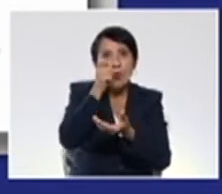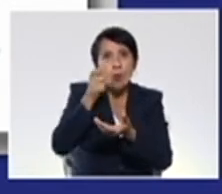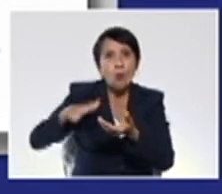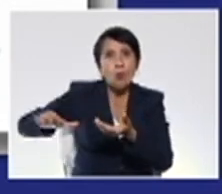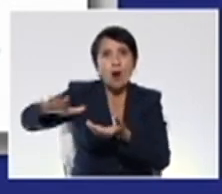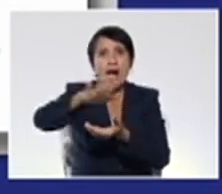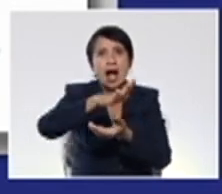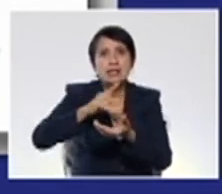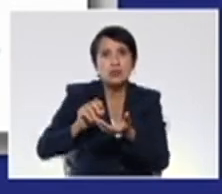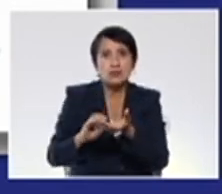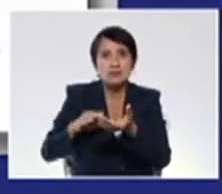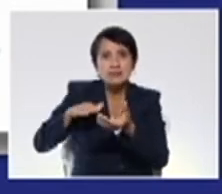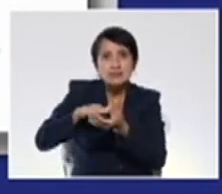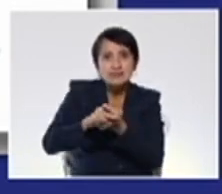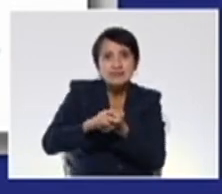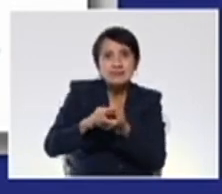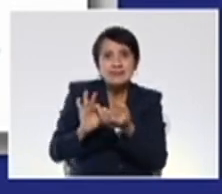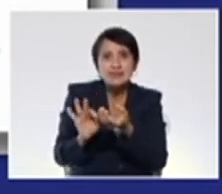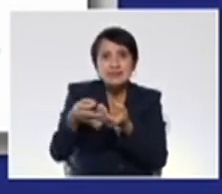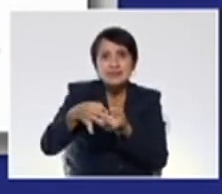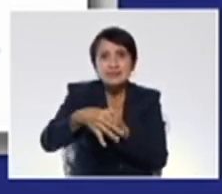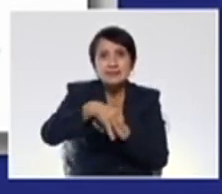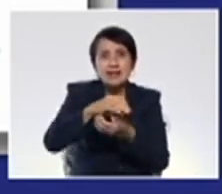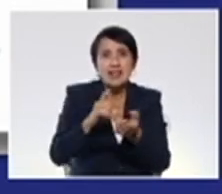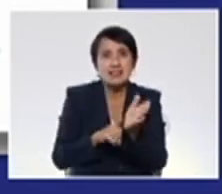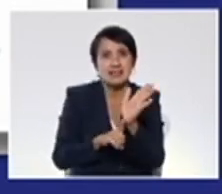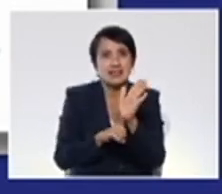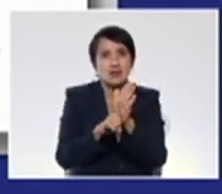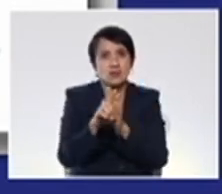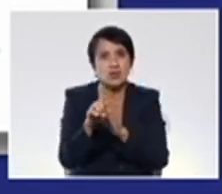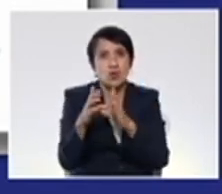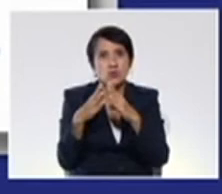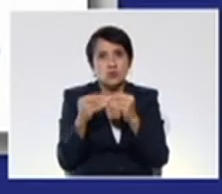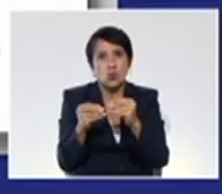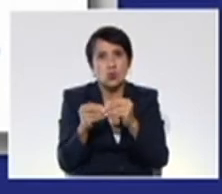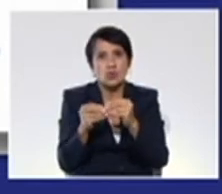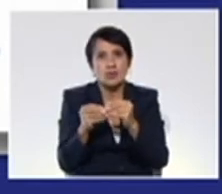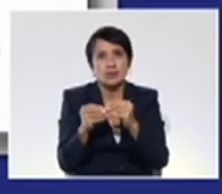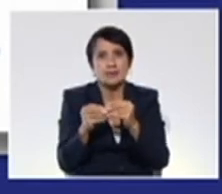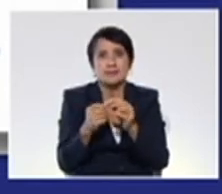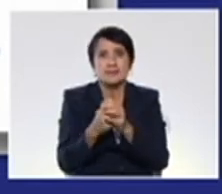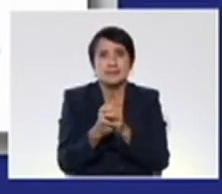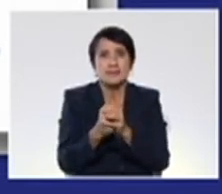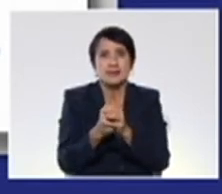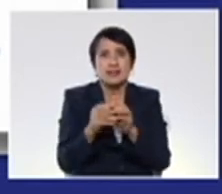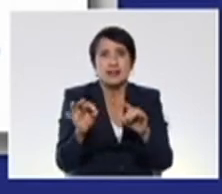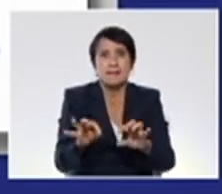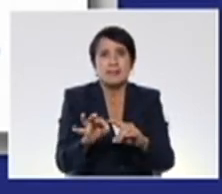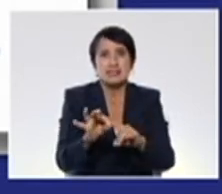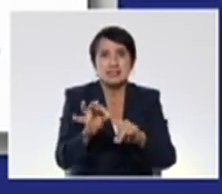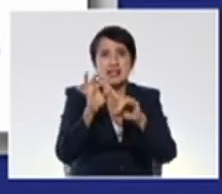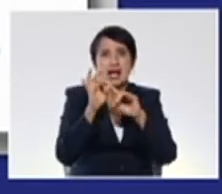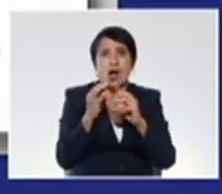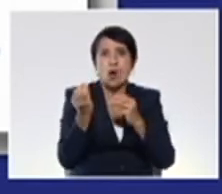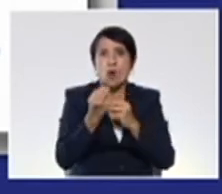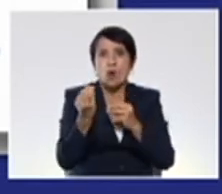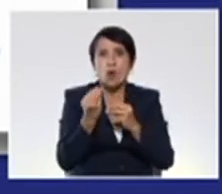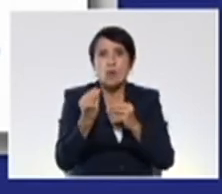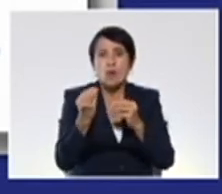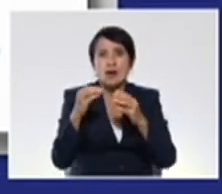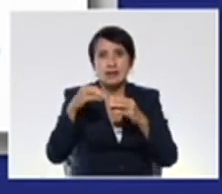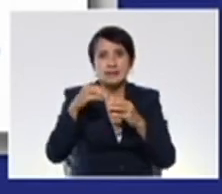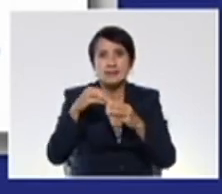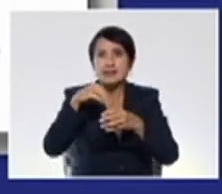presentaron cómo nuestros jóvenes se desenvuelven desarrollando esta especialidad ocupacional y cómo han